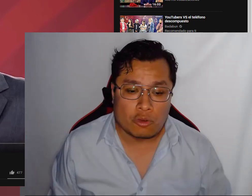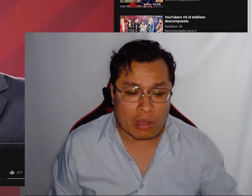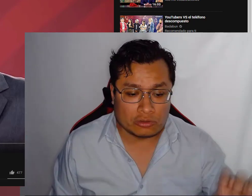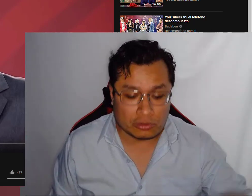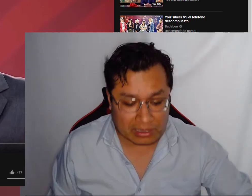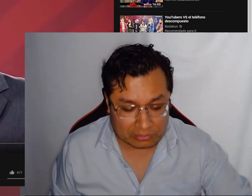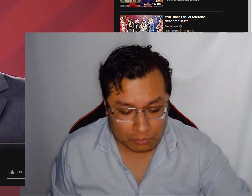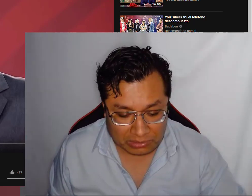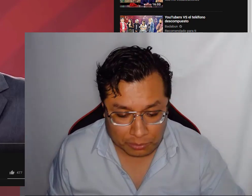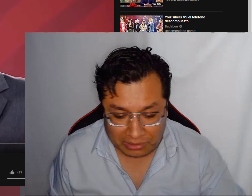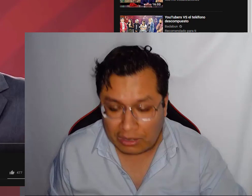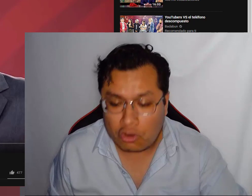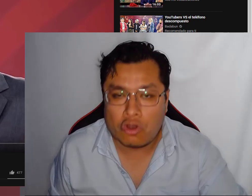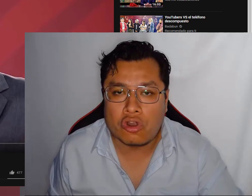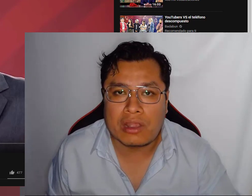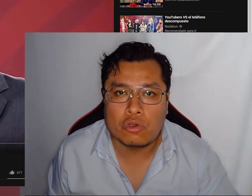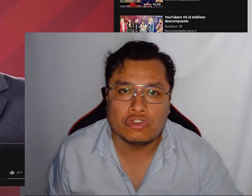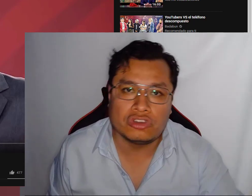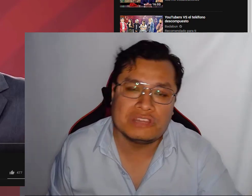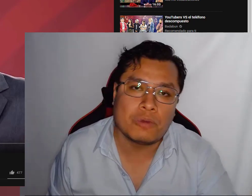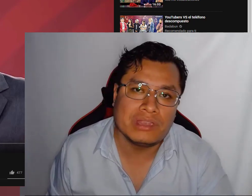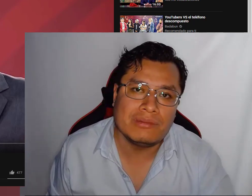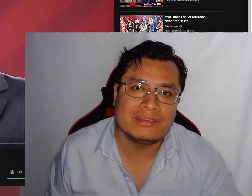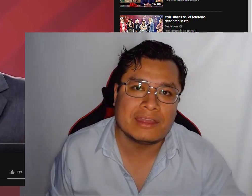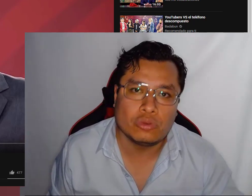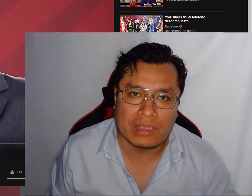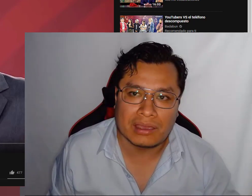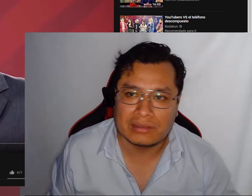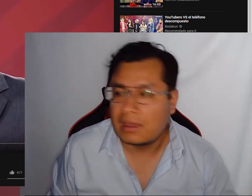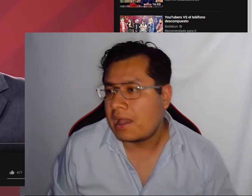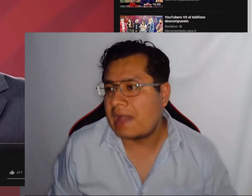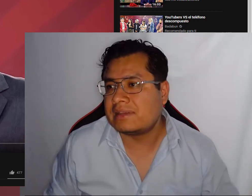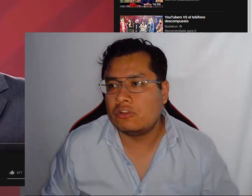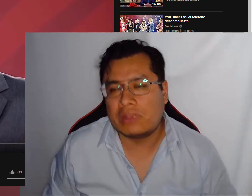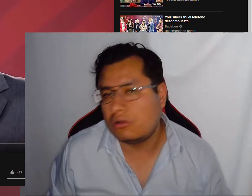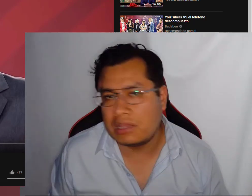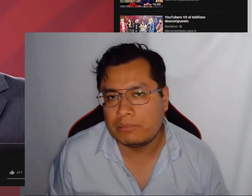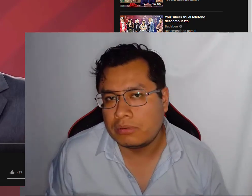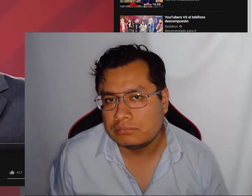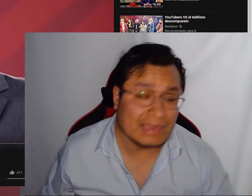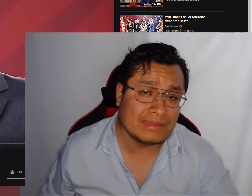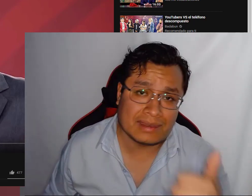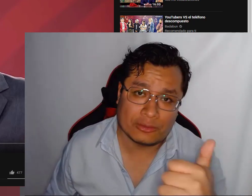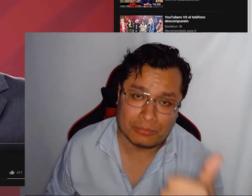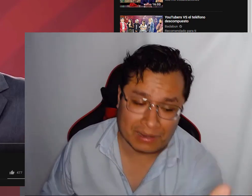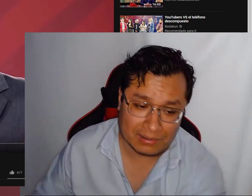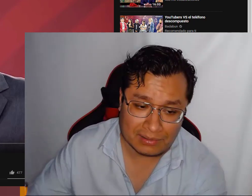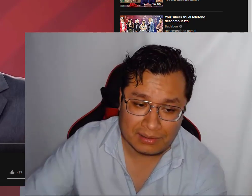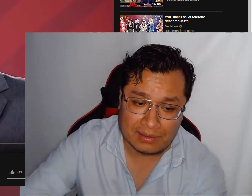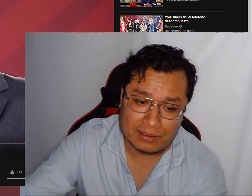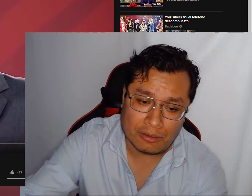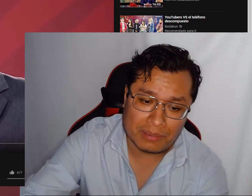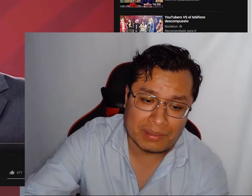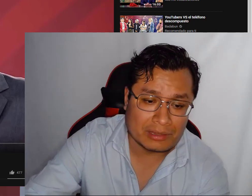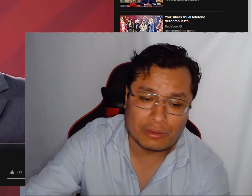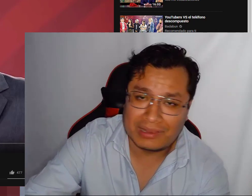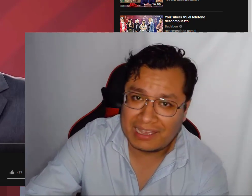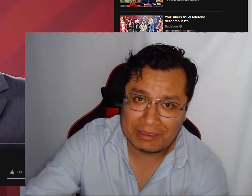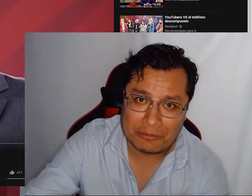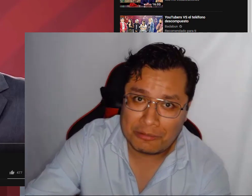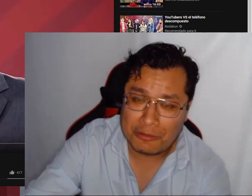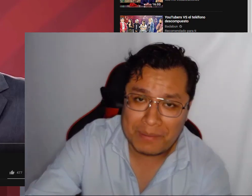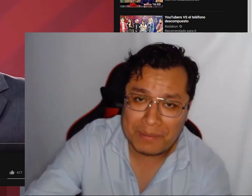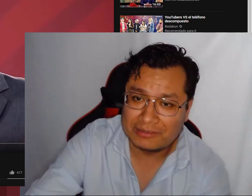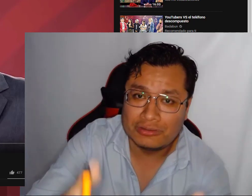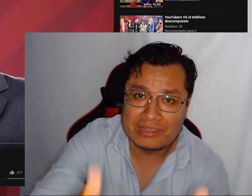cuando desde un principio dice con los recursos disponibles que tú tengas es que no tengo tiempo y desde la normal obviamente lo